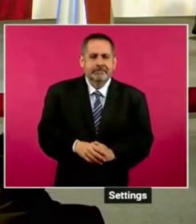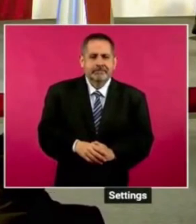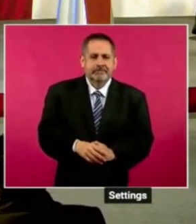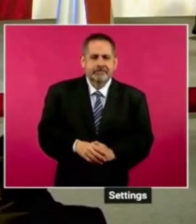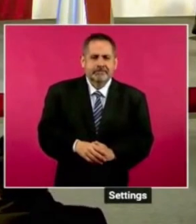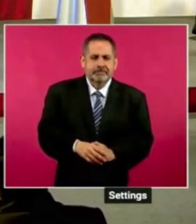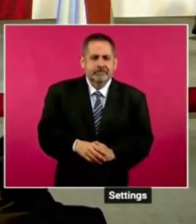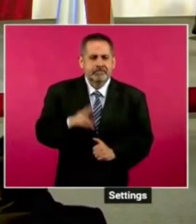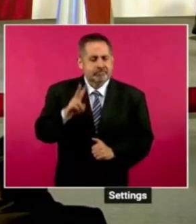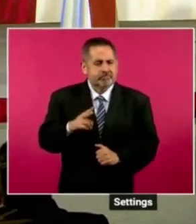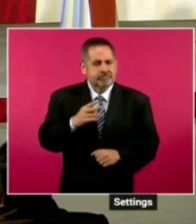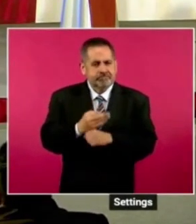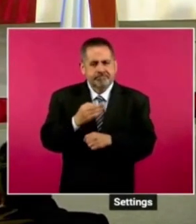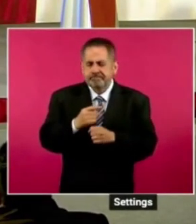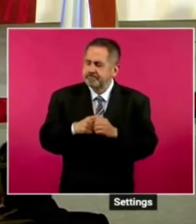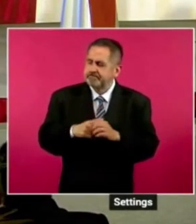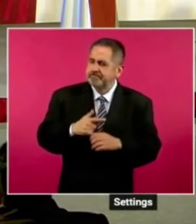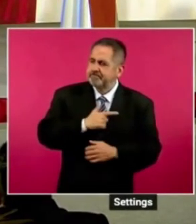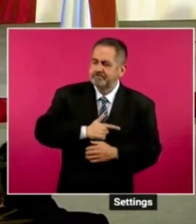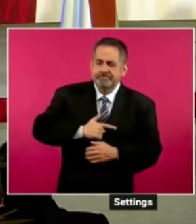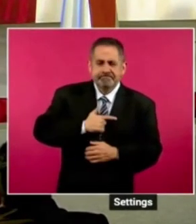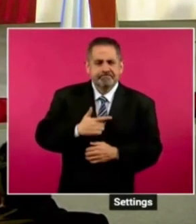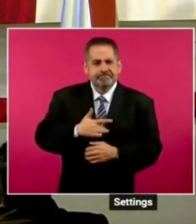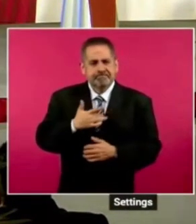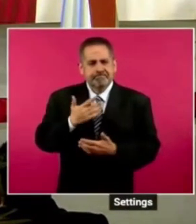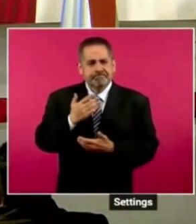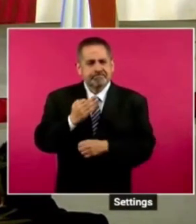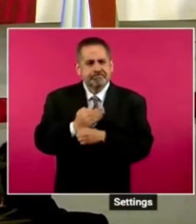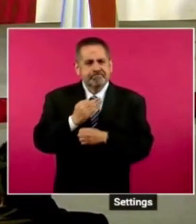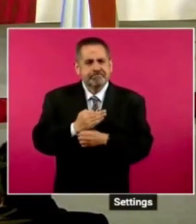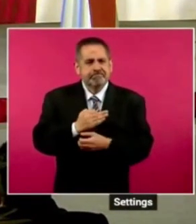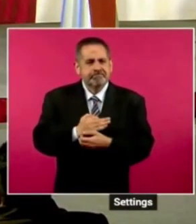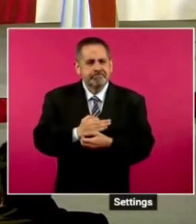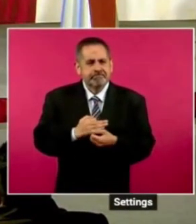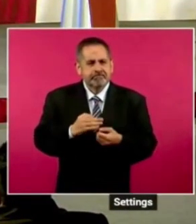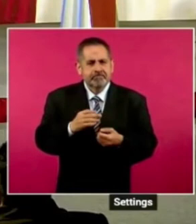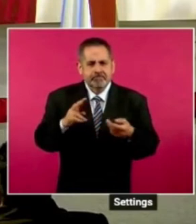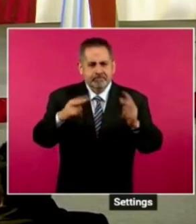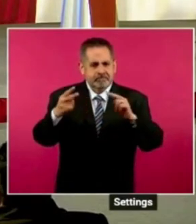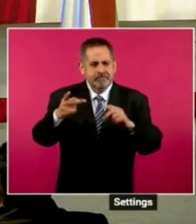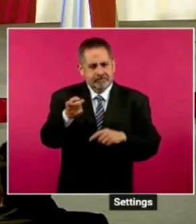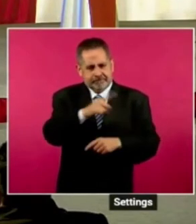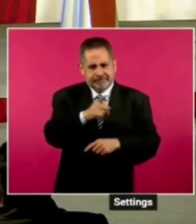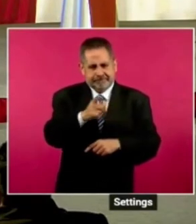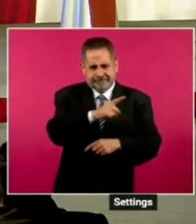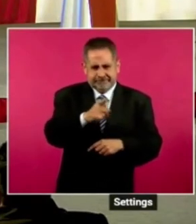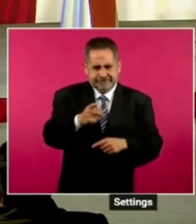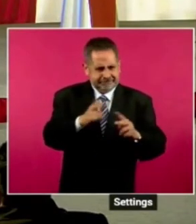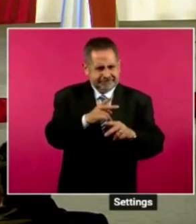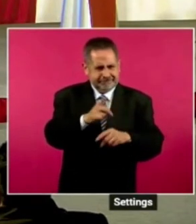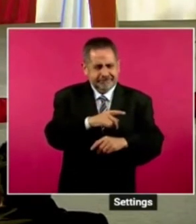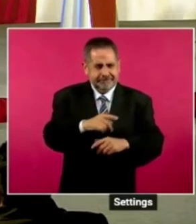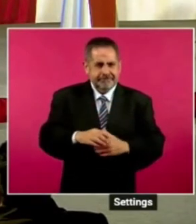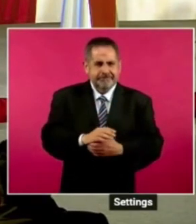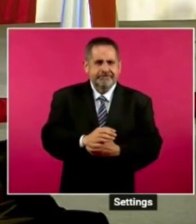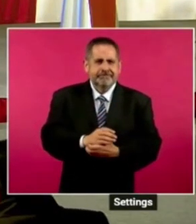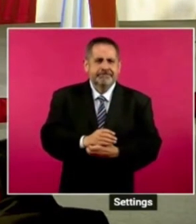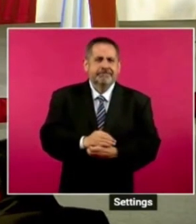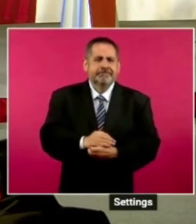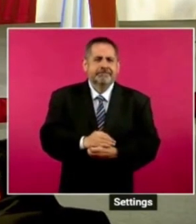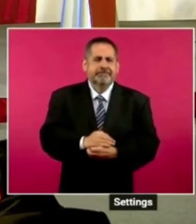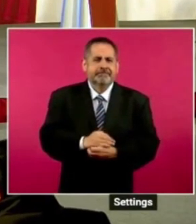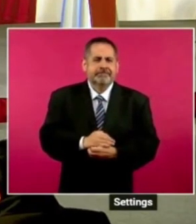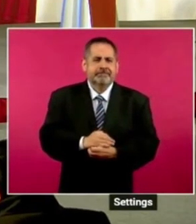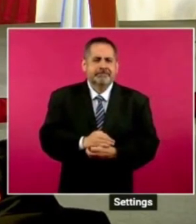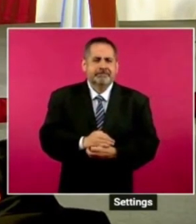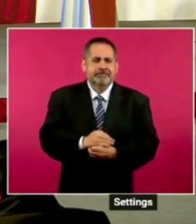zonas urbanas, no es representativa de las zonas rurales. Pero bueno, normalmente las zonas rurales tienden a ser un poco más tranquilas. Entonces, si vemos